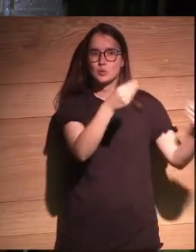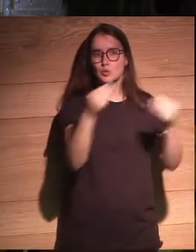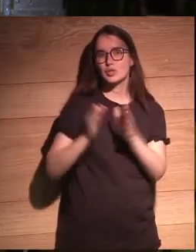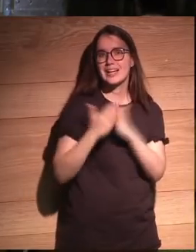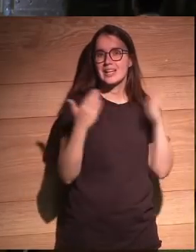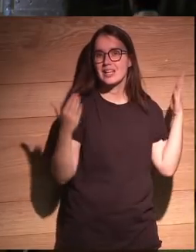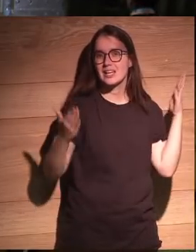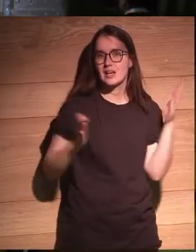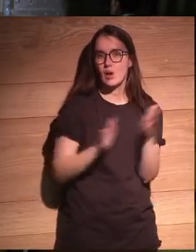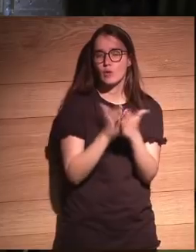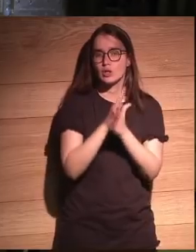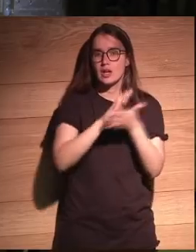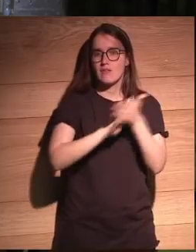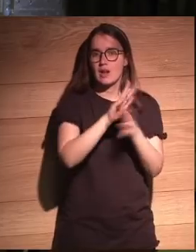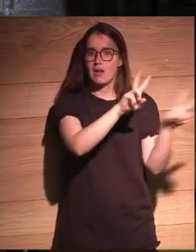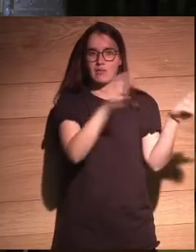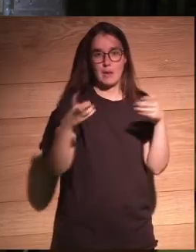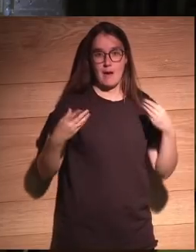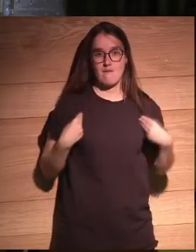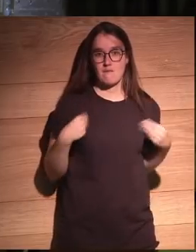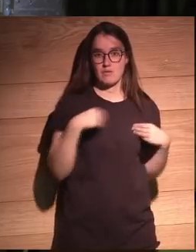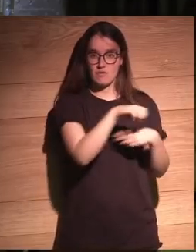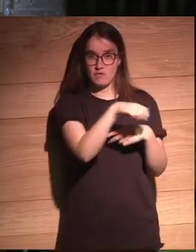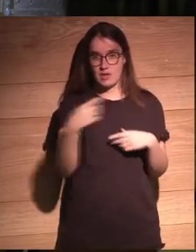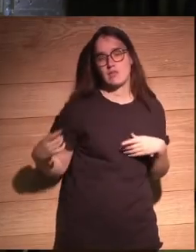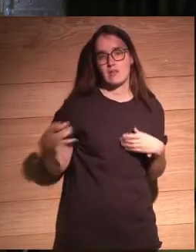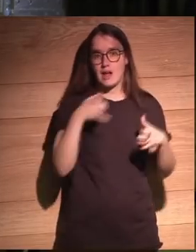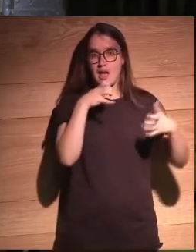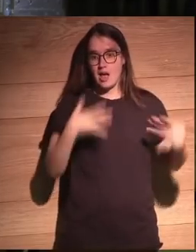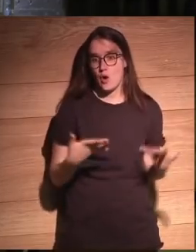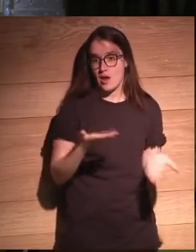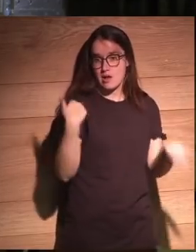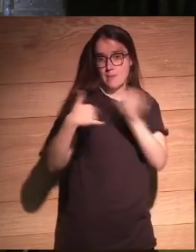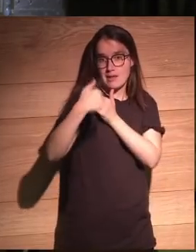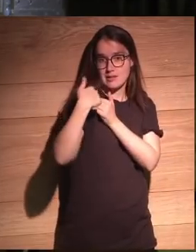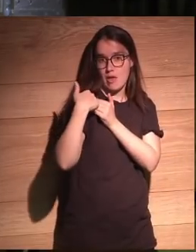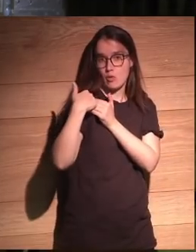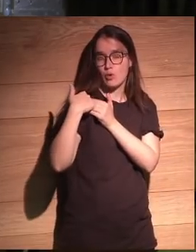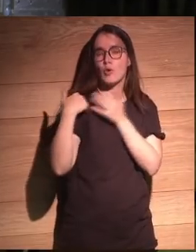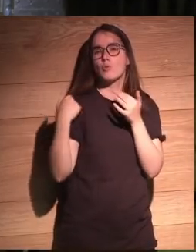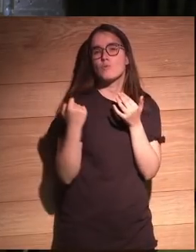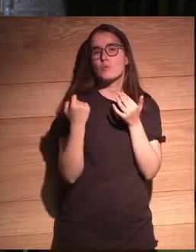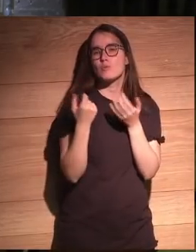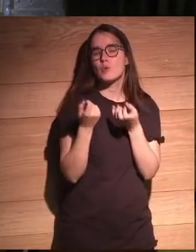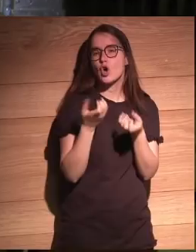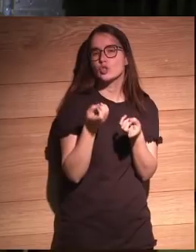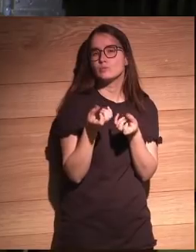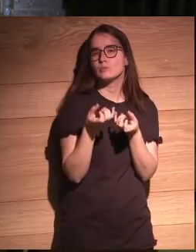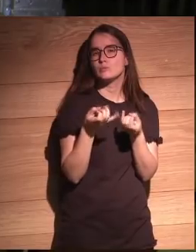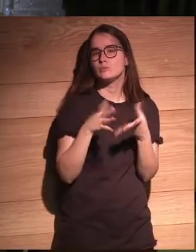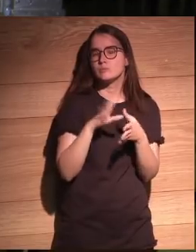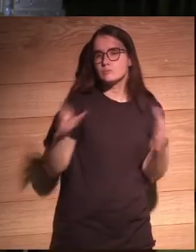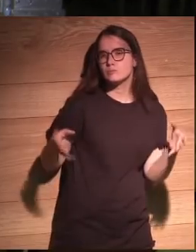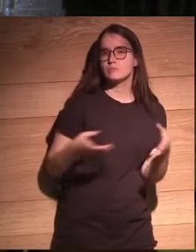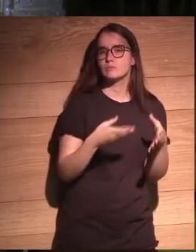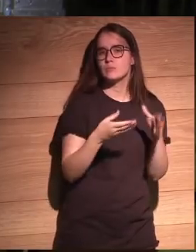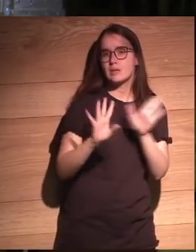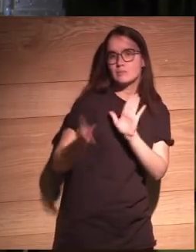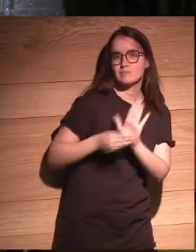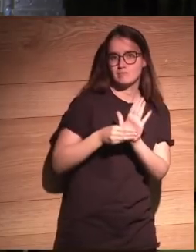libros que abordan el fenómeno de la vivienda en el presente y en el pasado, hay muy pocos relatos que acompañen a sus luchas y